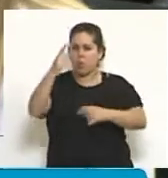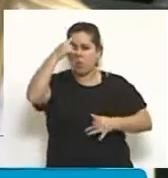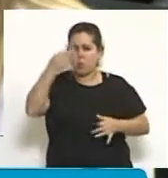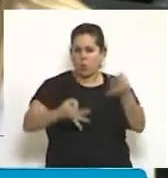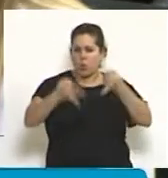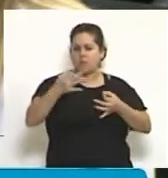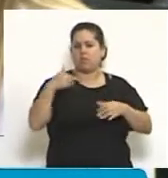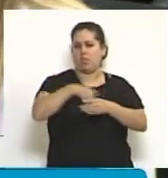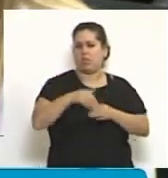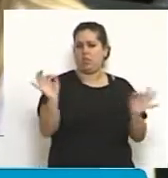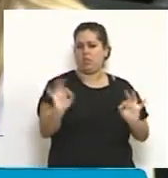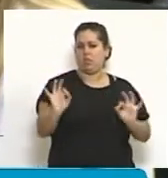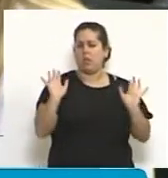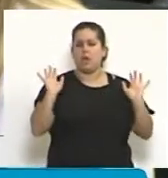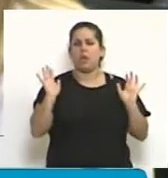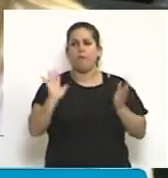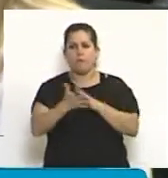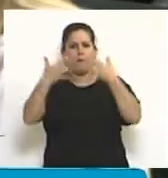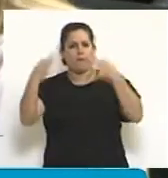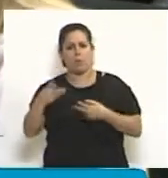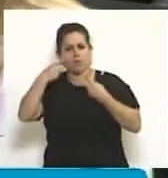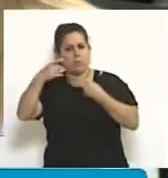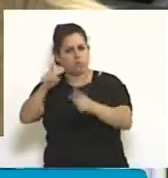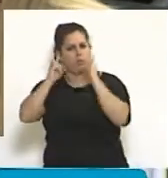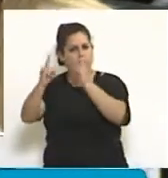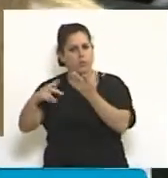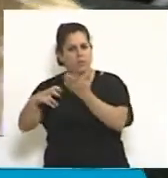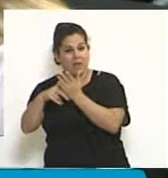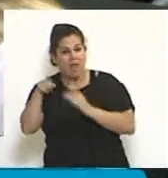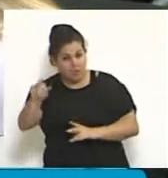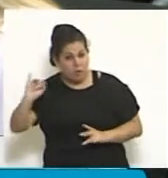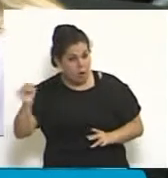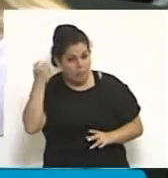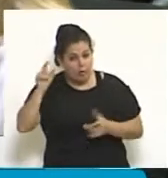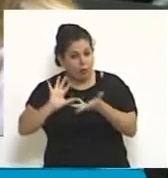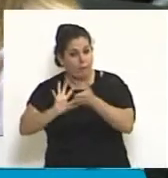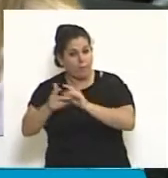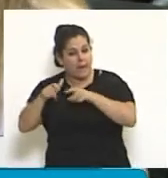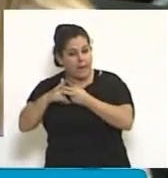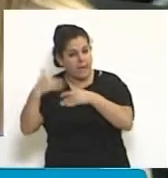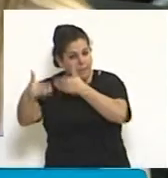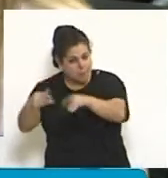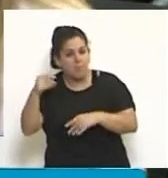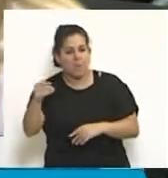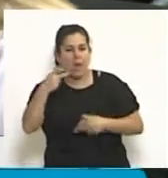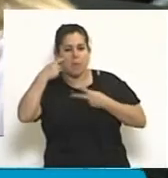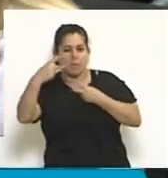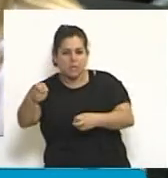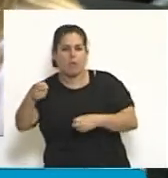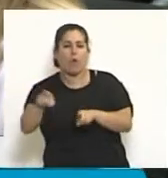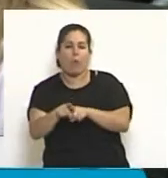mayor oralidad, inmediación, celeridad e informalidad. Ahora, ¿no era eso la mejor herramienta para perseguir e investigar el